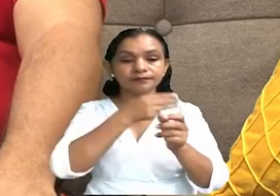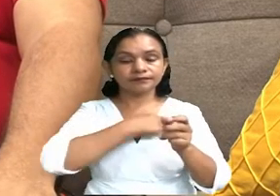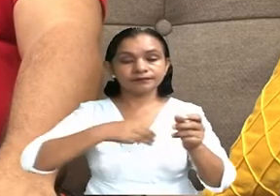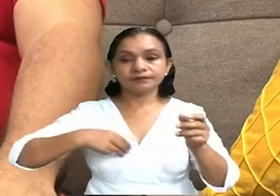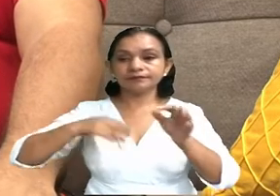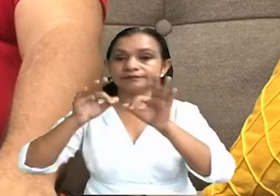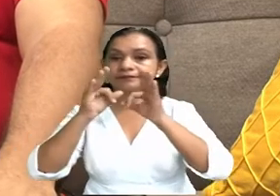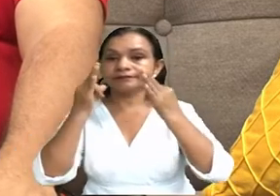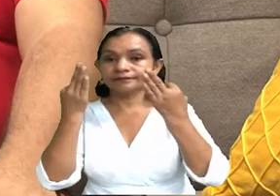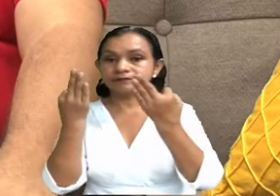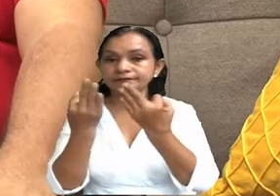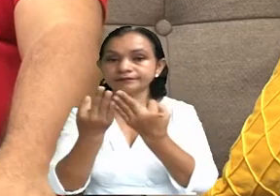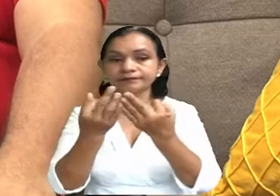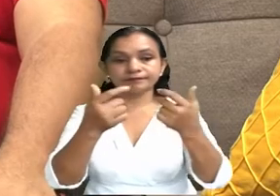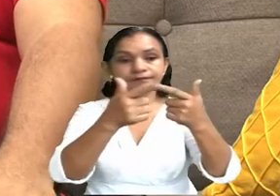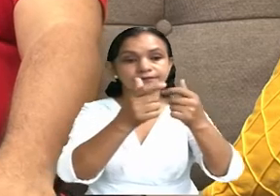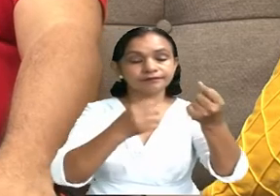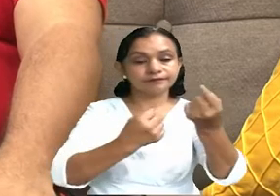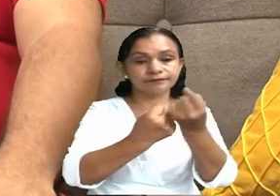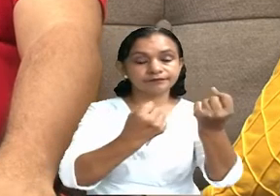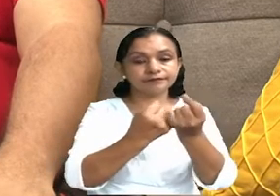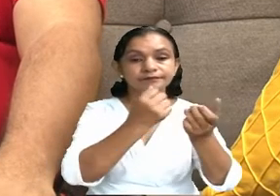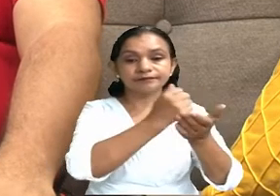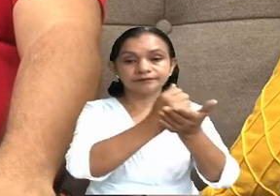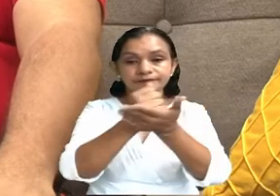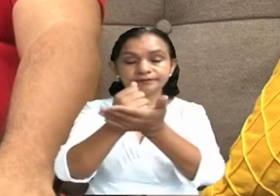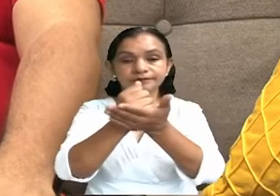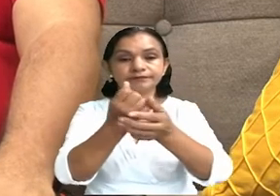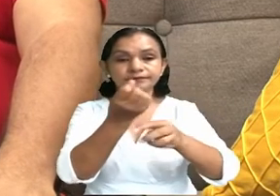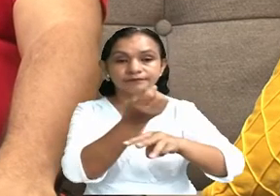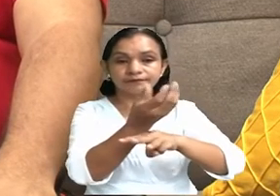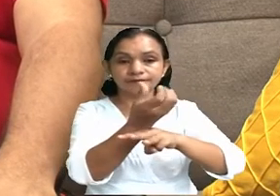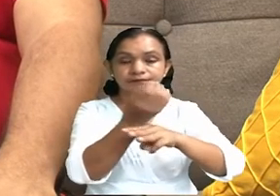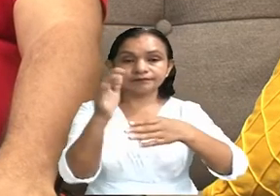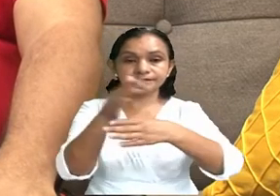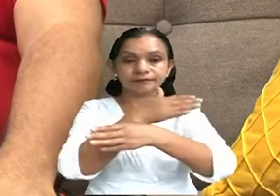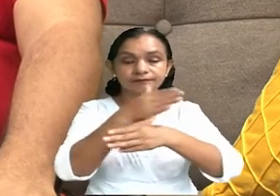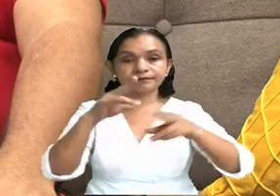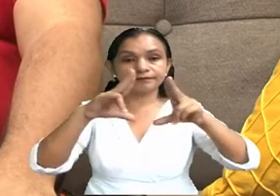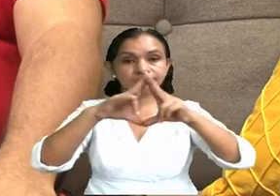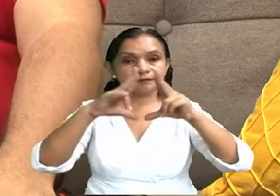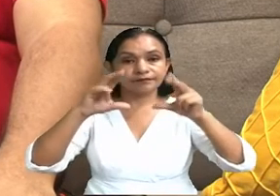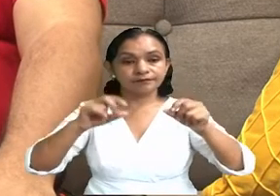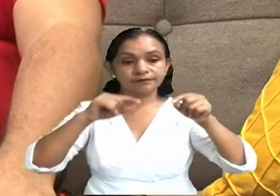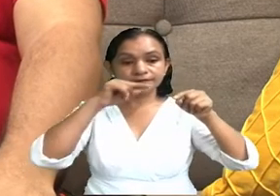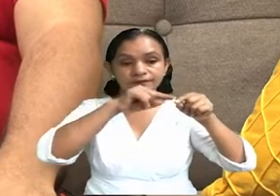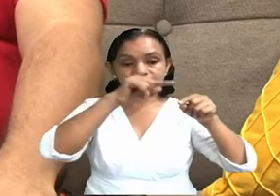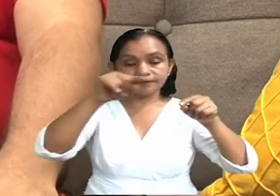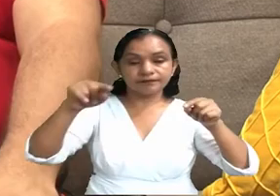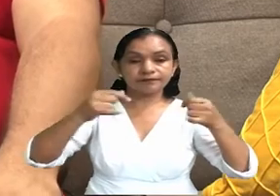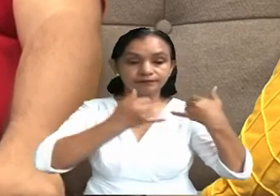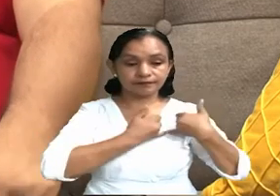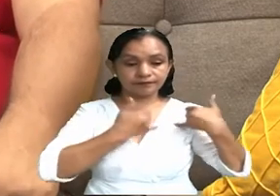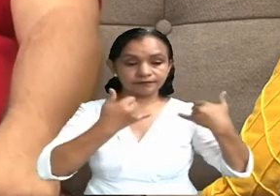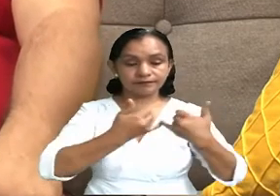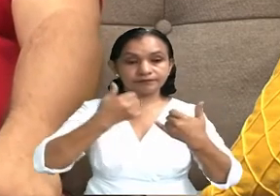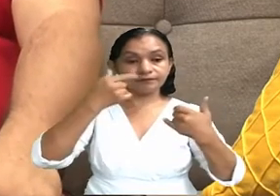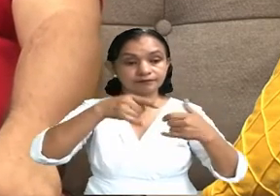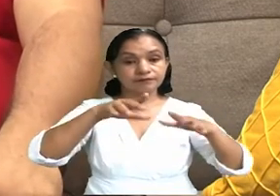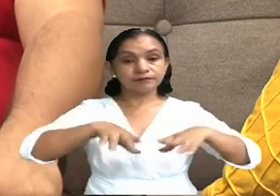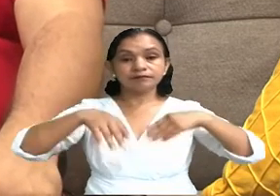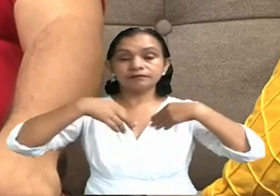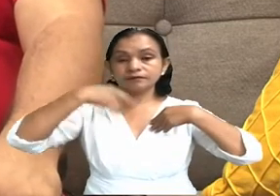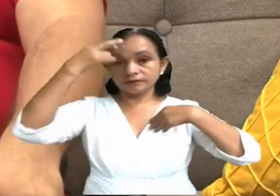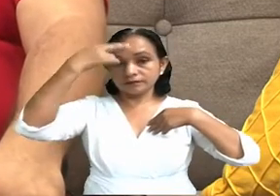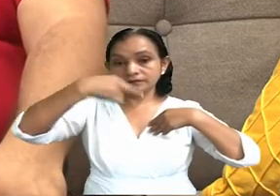a la Promotoría Solidaria, a las distintas alcaldías del país, para que estas entidades se encarguen de ir